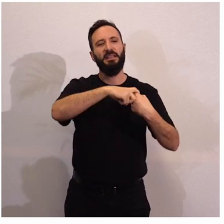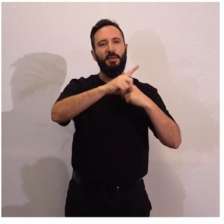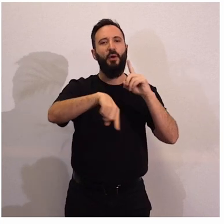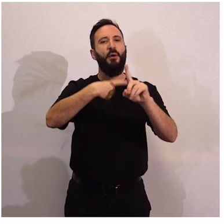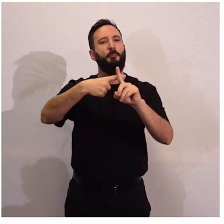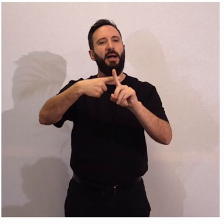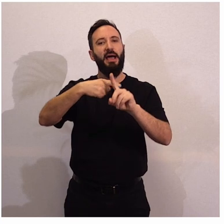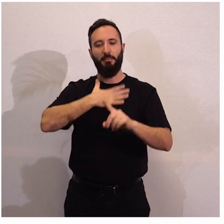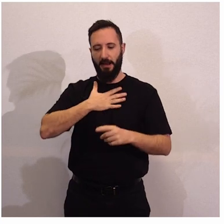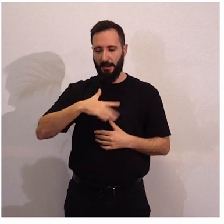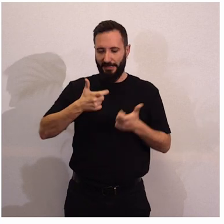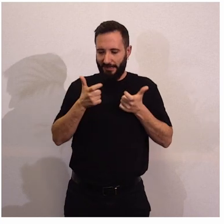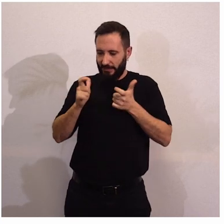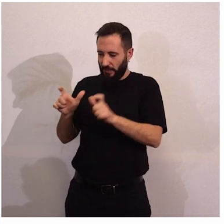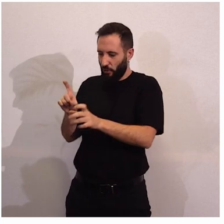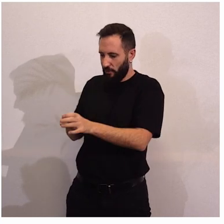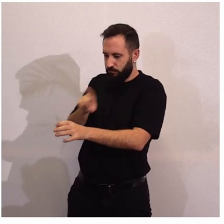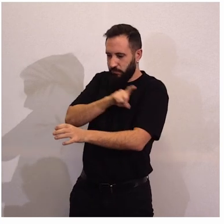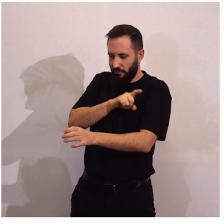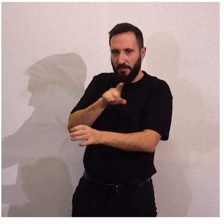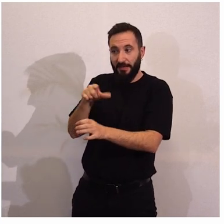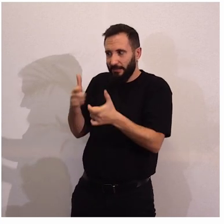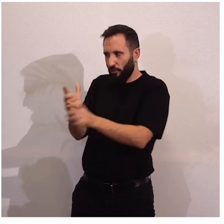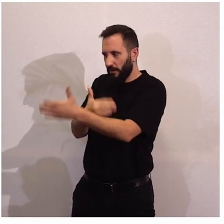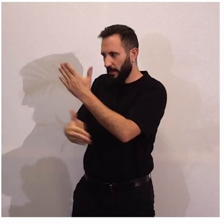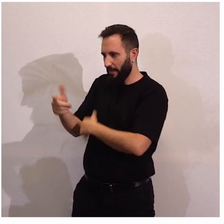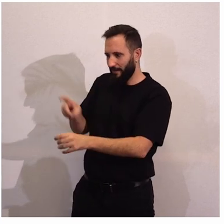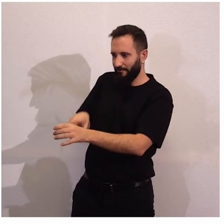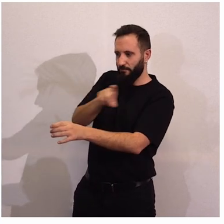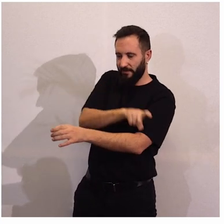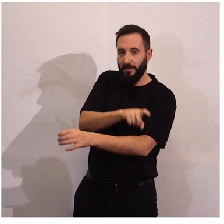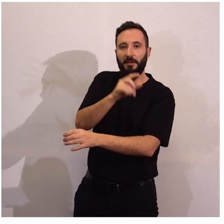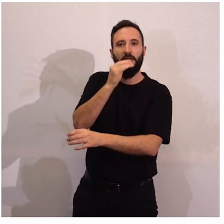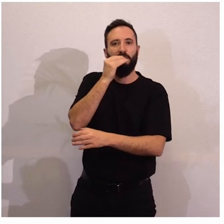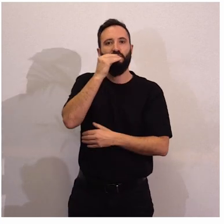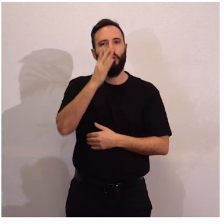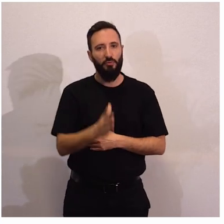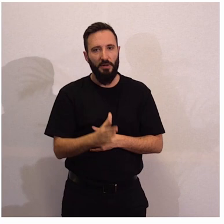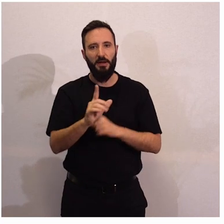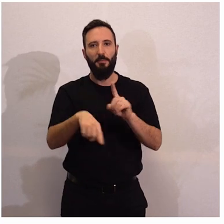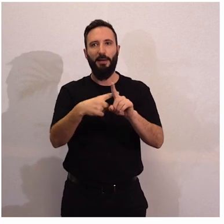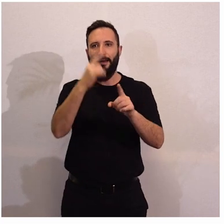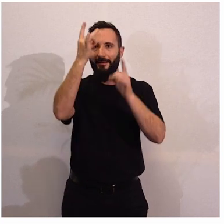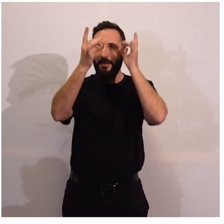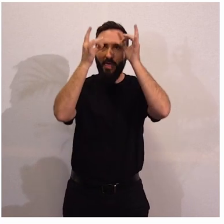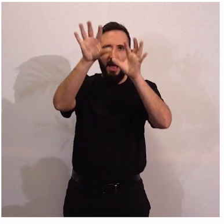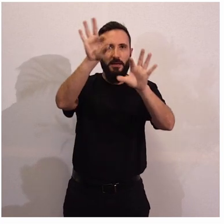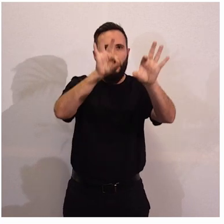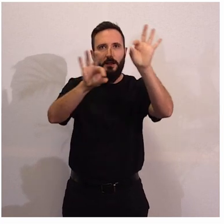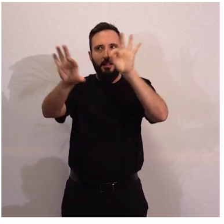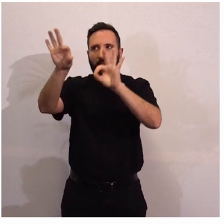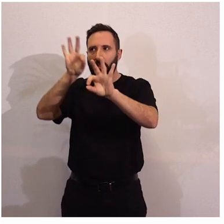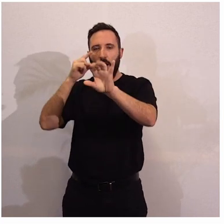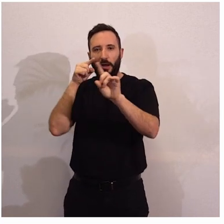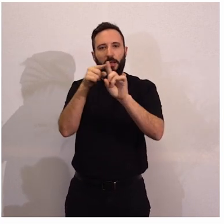también poder salir de nuestro sector, que es la discapacidad. Nos viene muy bien para coger ideas de cómo trabajan los